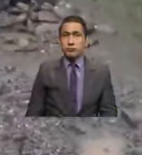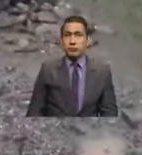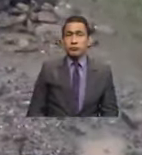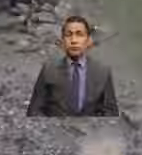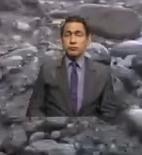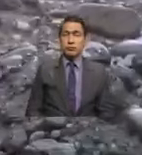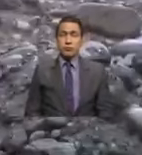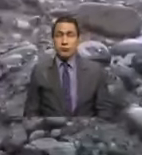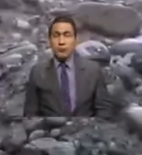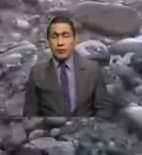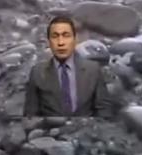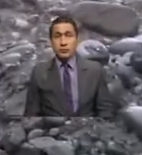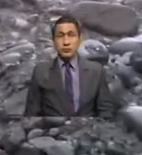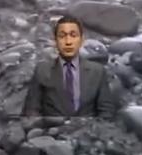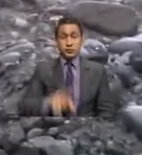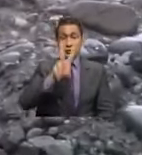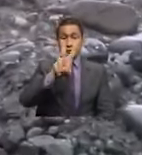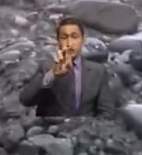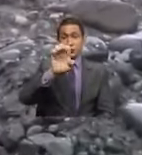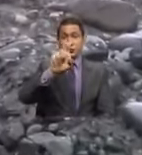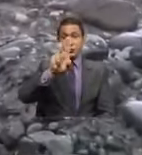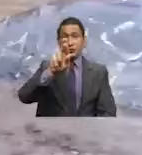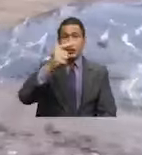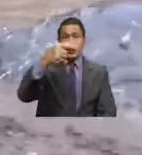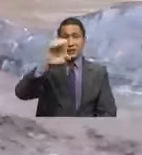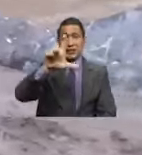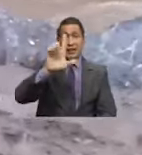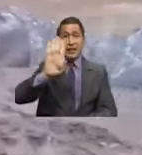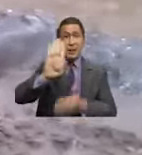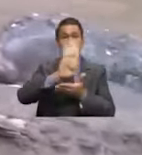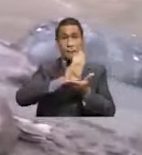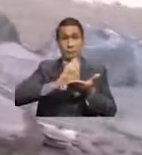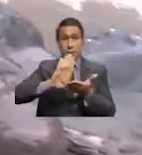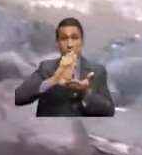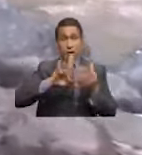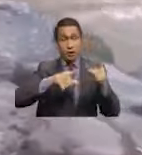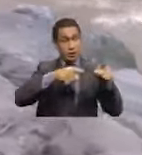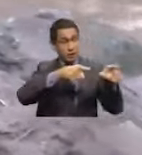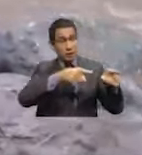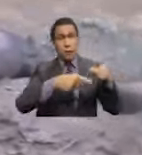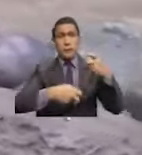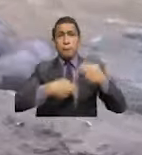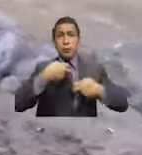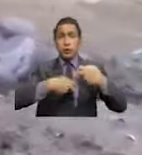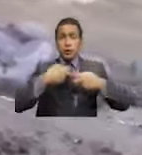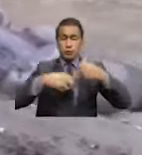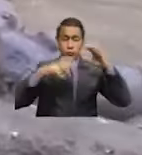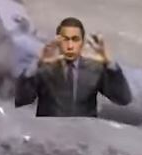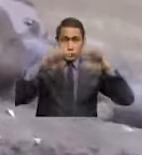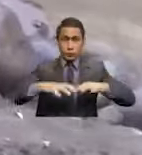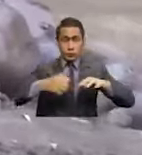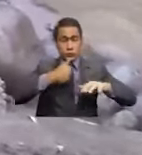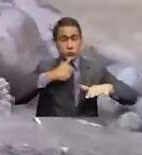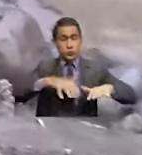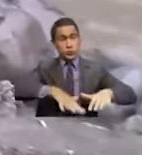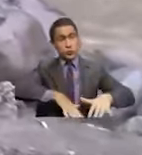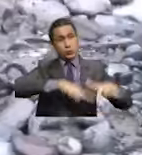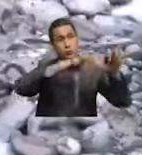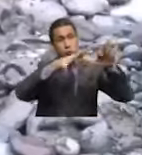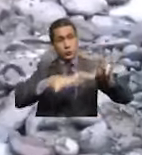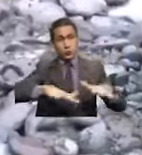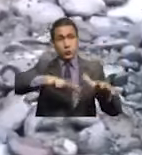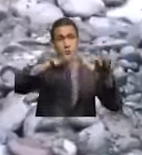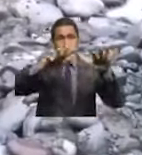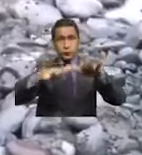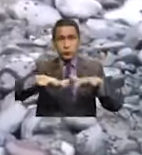habitantes de la cooperativa El Vergel se encuentran nuevamente enfrentando las devastadoras consecuencias del desbordamiento del río que cruza su